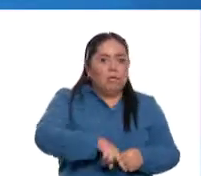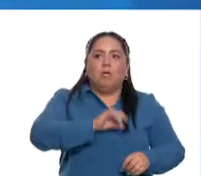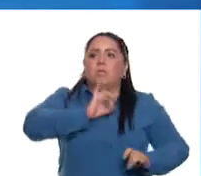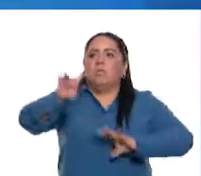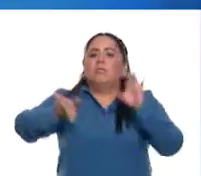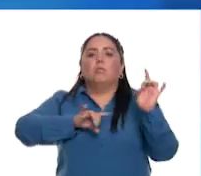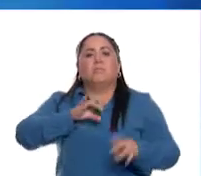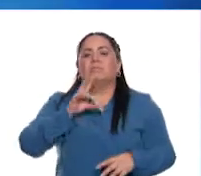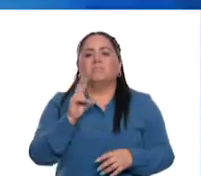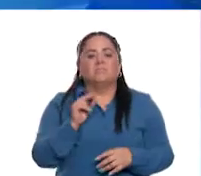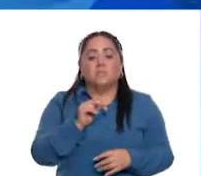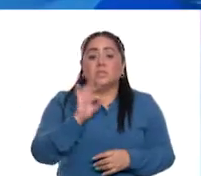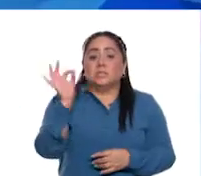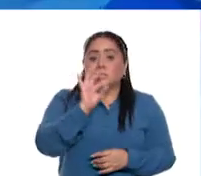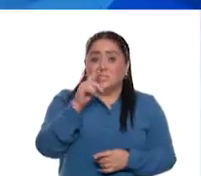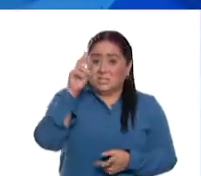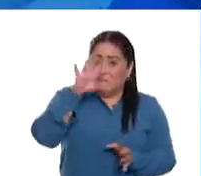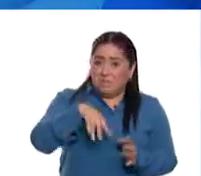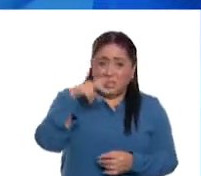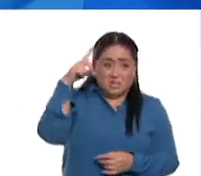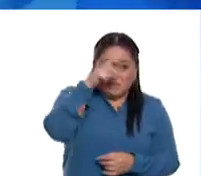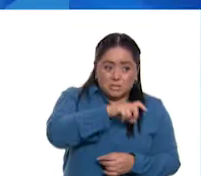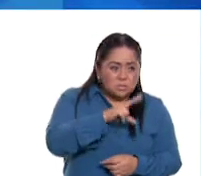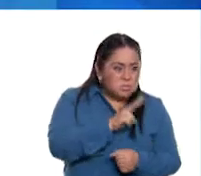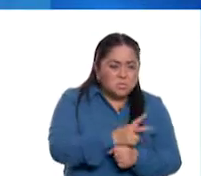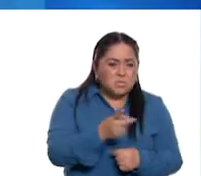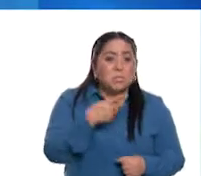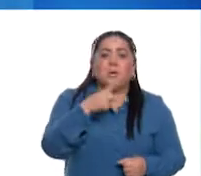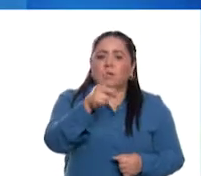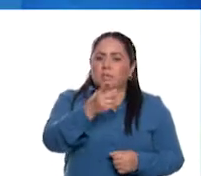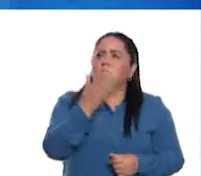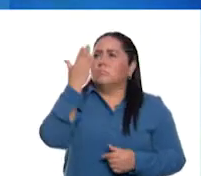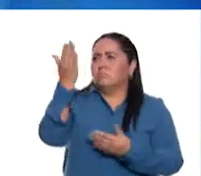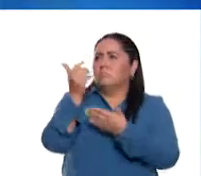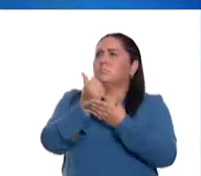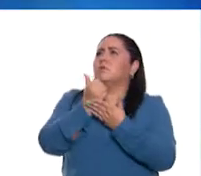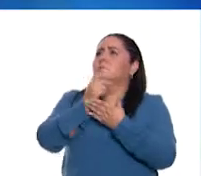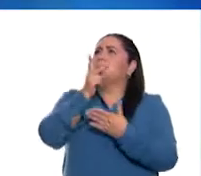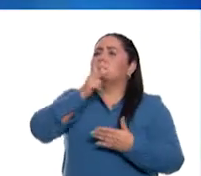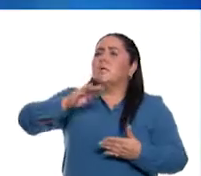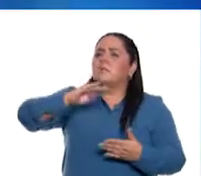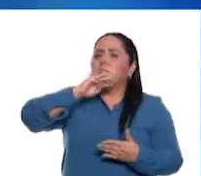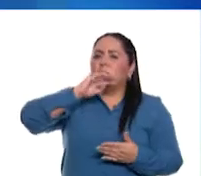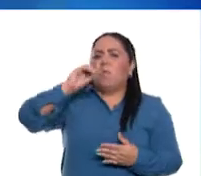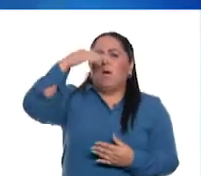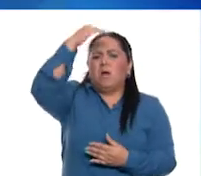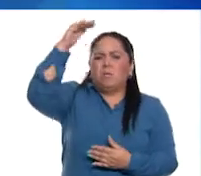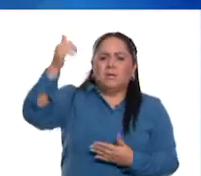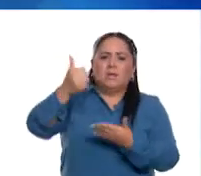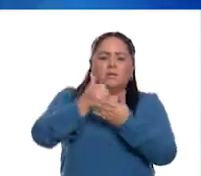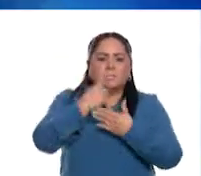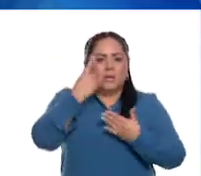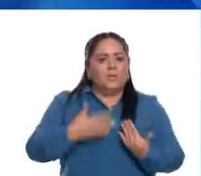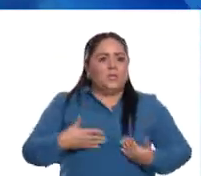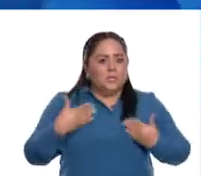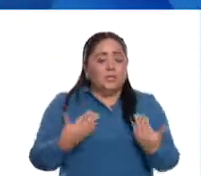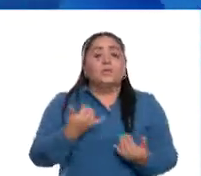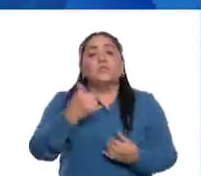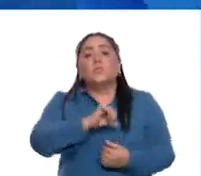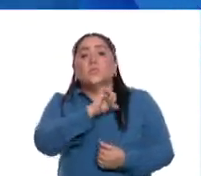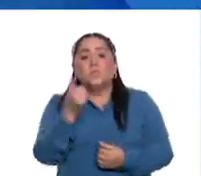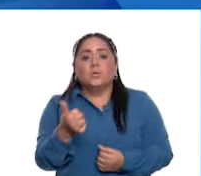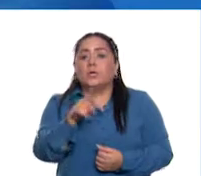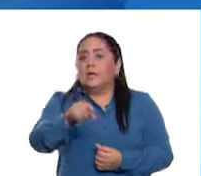esté manipulada. Si se te dificulta verificarla, recuerda pedir el apoyo de mamá, papá o un adulto de confianza. Por